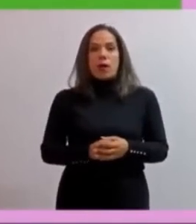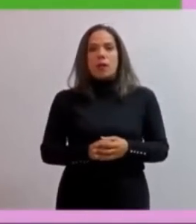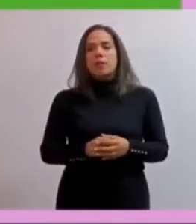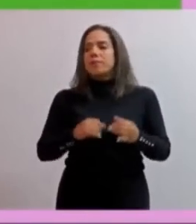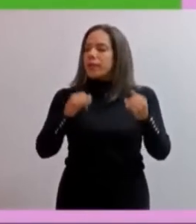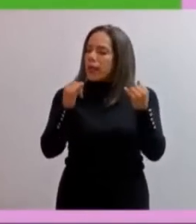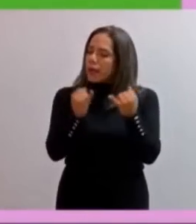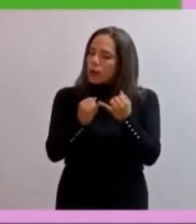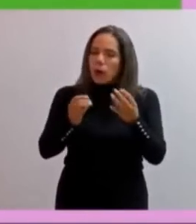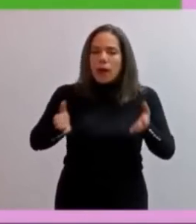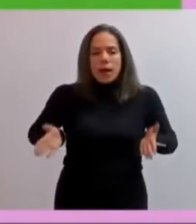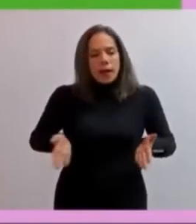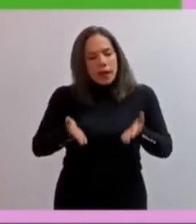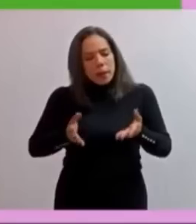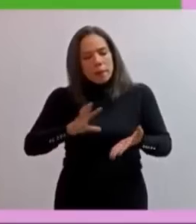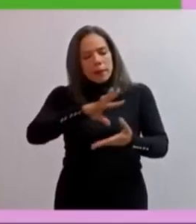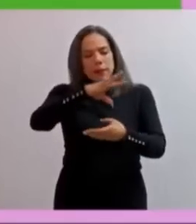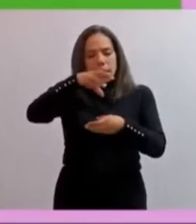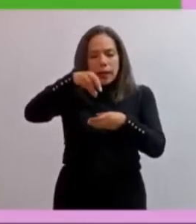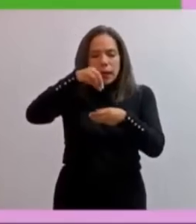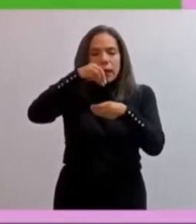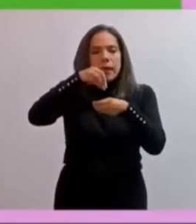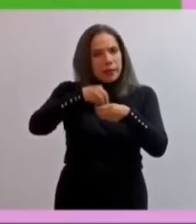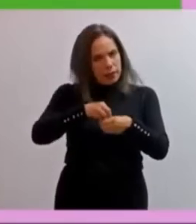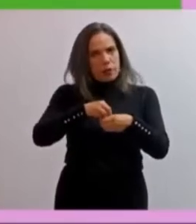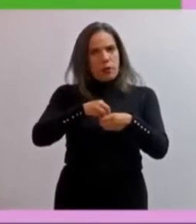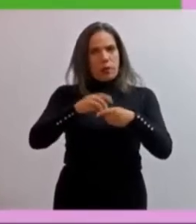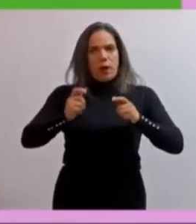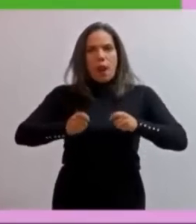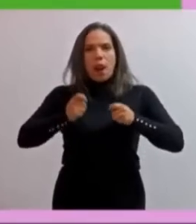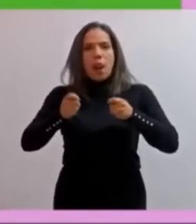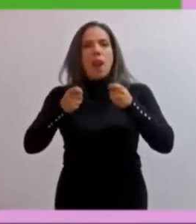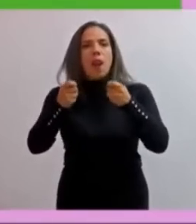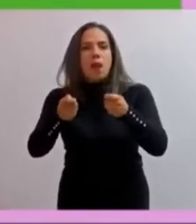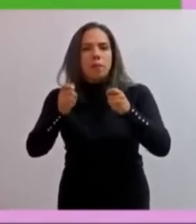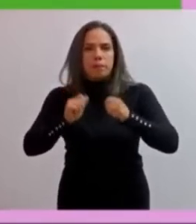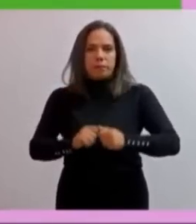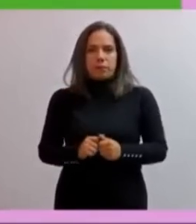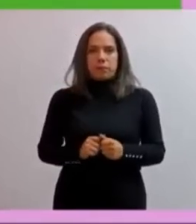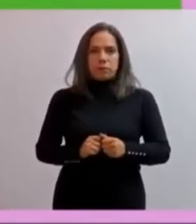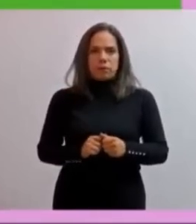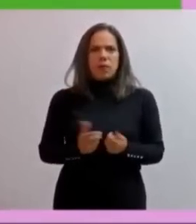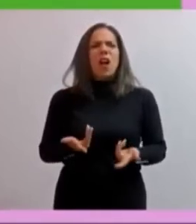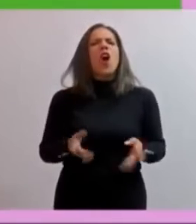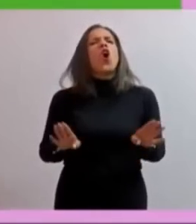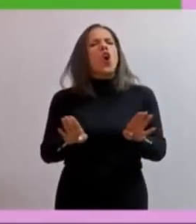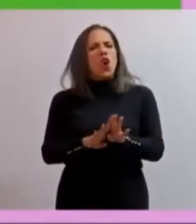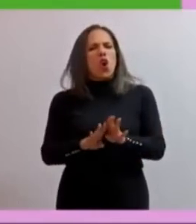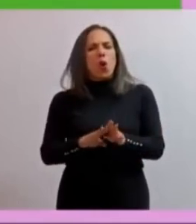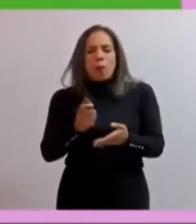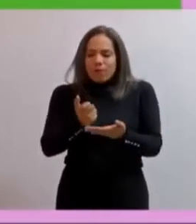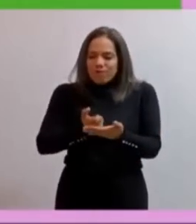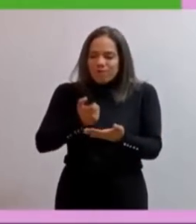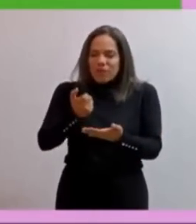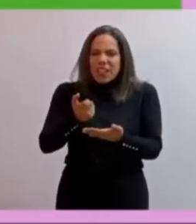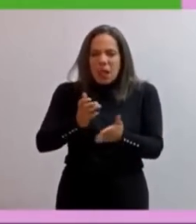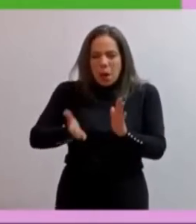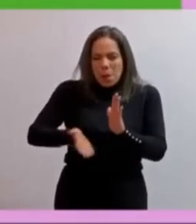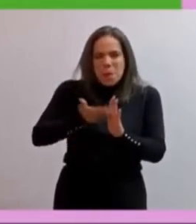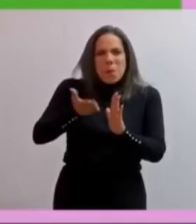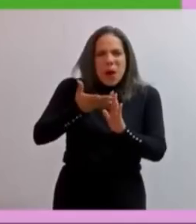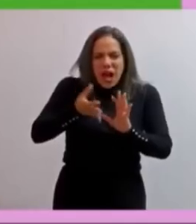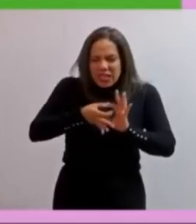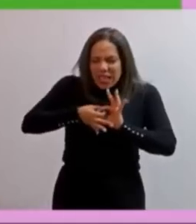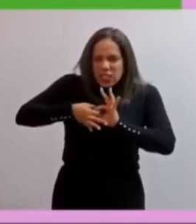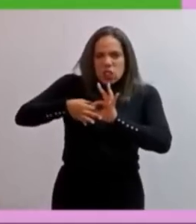contenidos necesarios para enriquecer la propuesta. La clave está en enriquecer. Esto es, no se